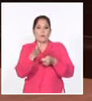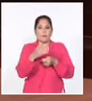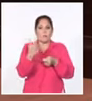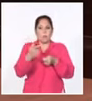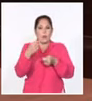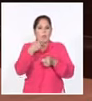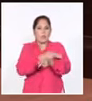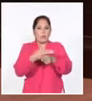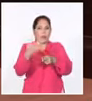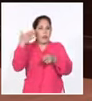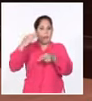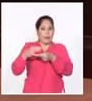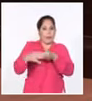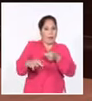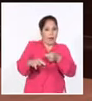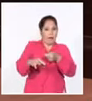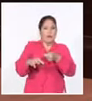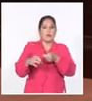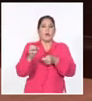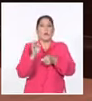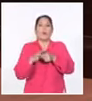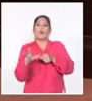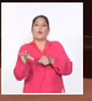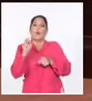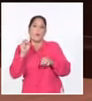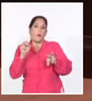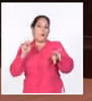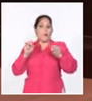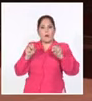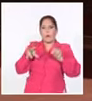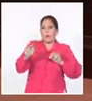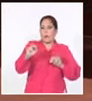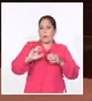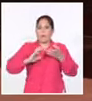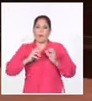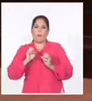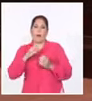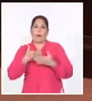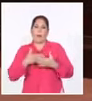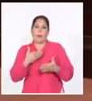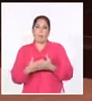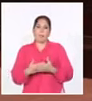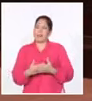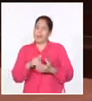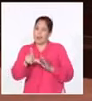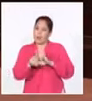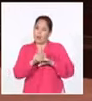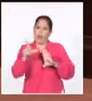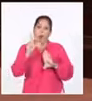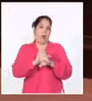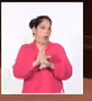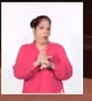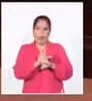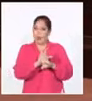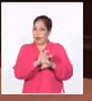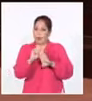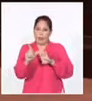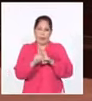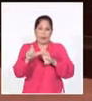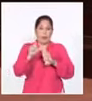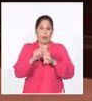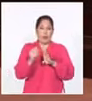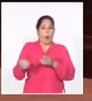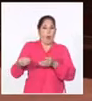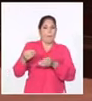la traza empiezan a aparecer, como también lo vemos, temas ilícitos, el tema de la evasión